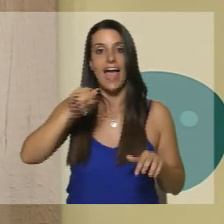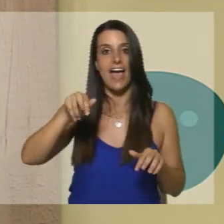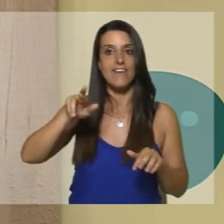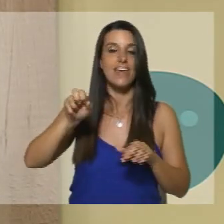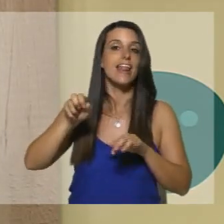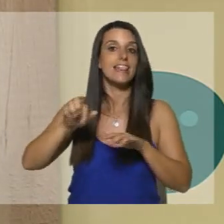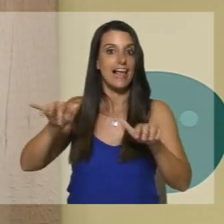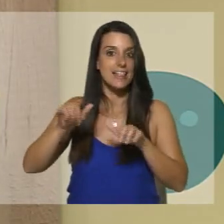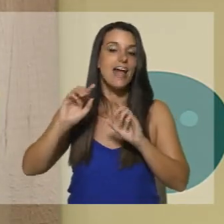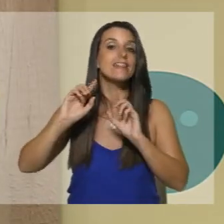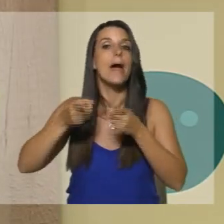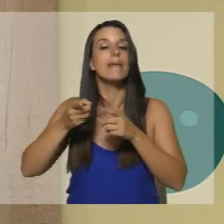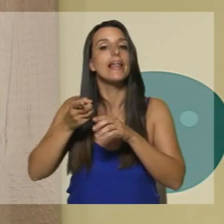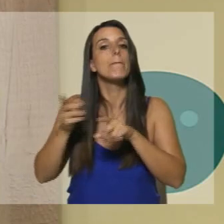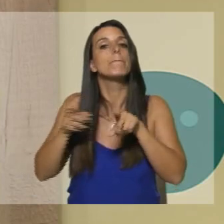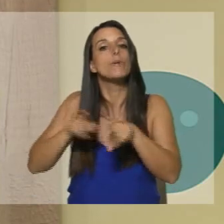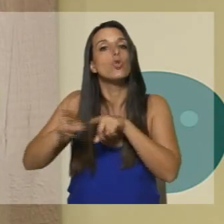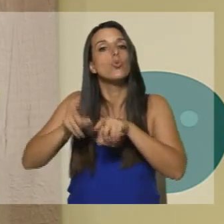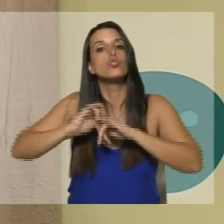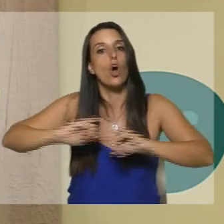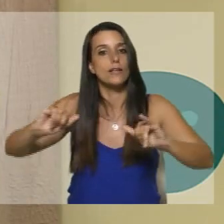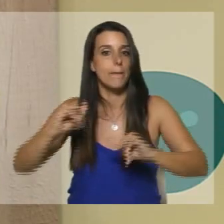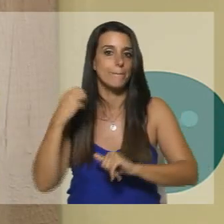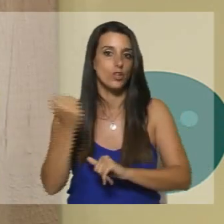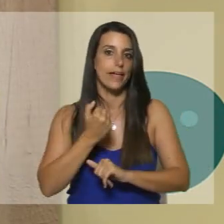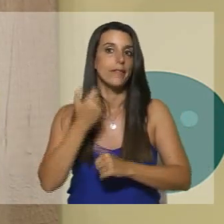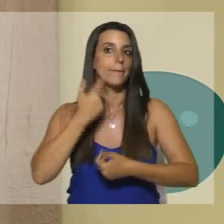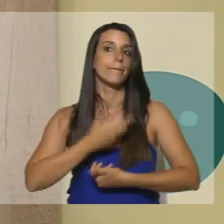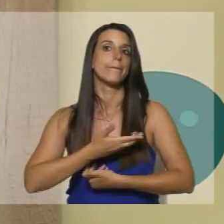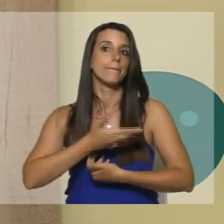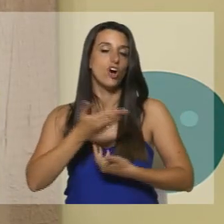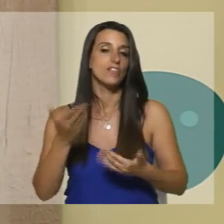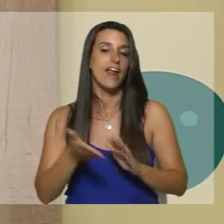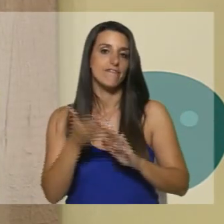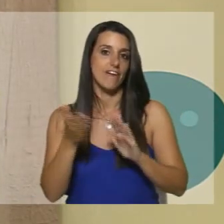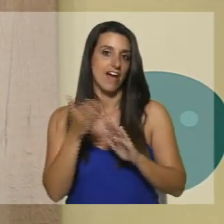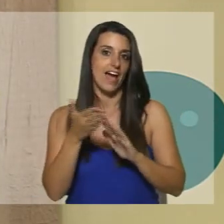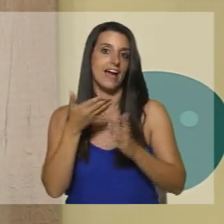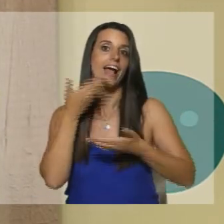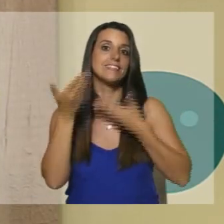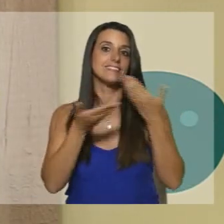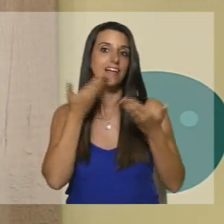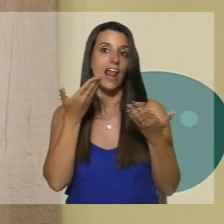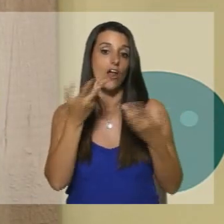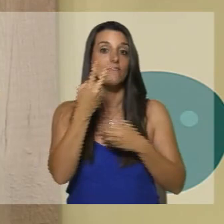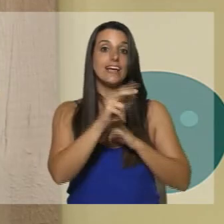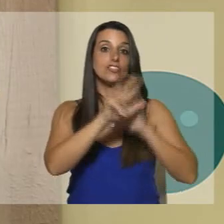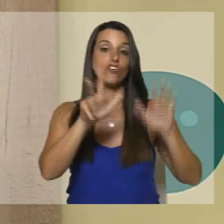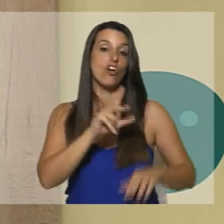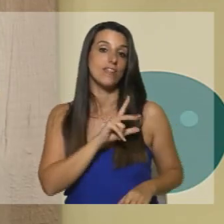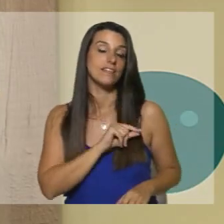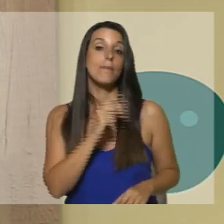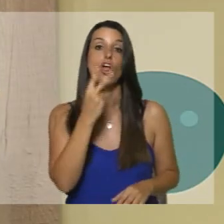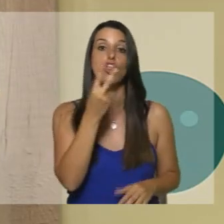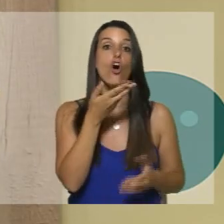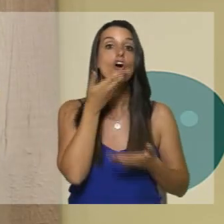con quien estuvimos todo un año trabajando para poder mostrarles lo que va a salir ahora el 28 de diciembre. Hay 2